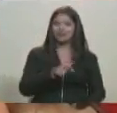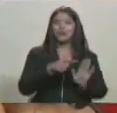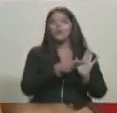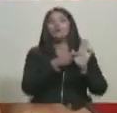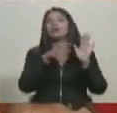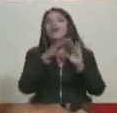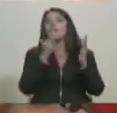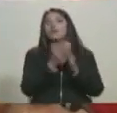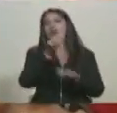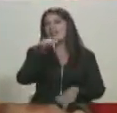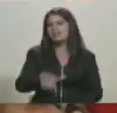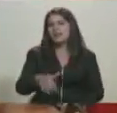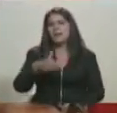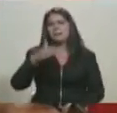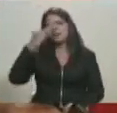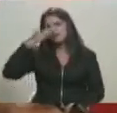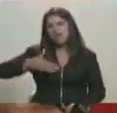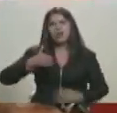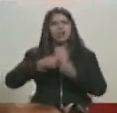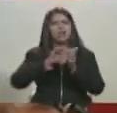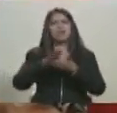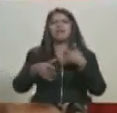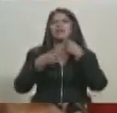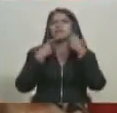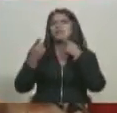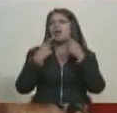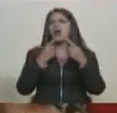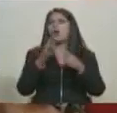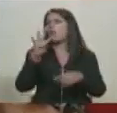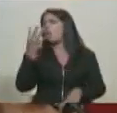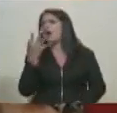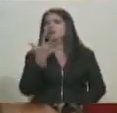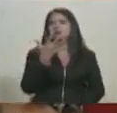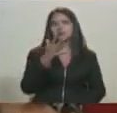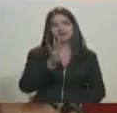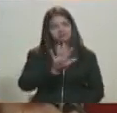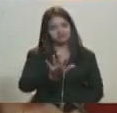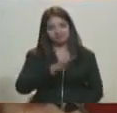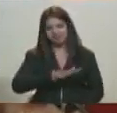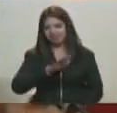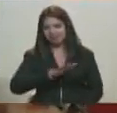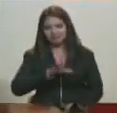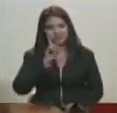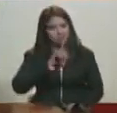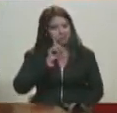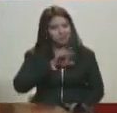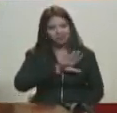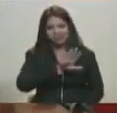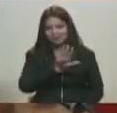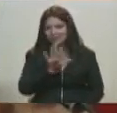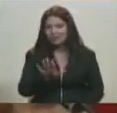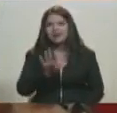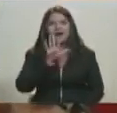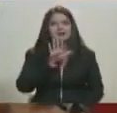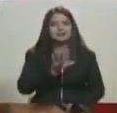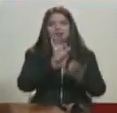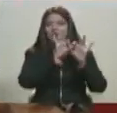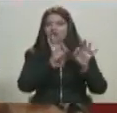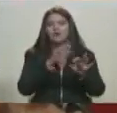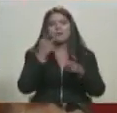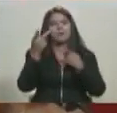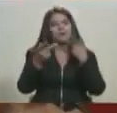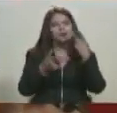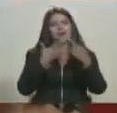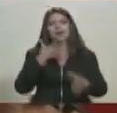mundo fue eso, que hubo alzamientos militares y salieron hablando que en 4 o 5. Es la mentira hecha forma de hacer política.